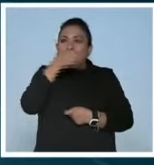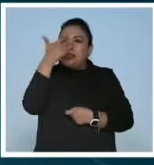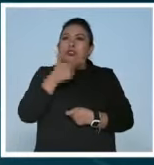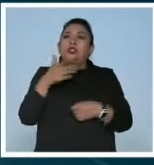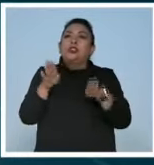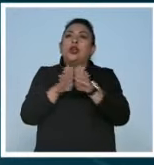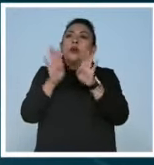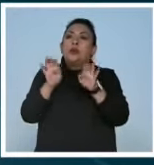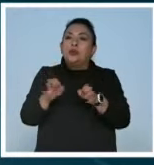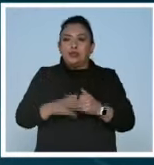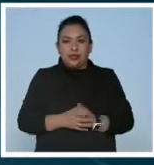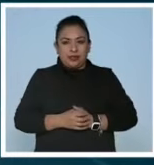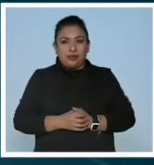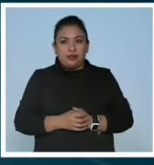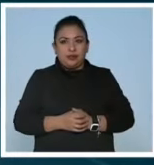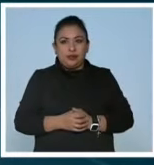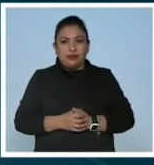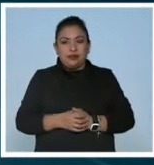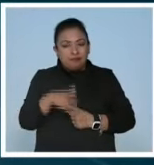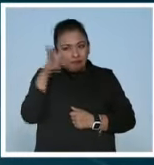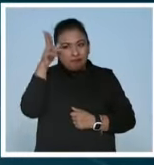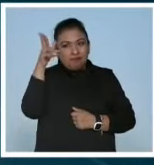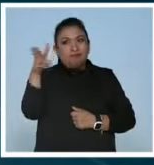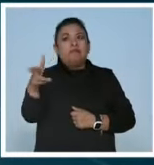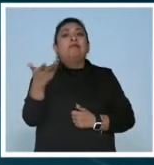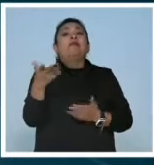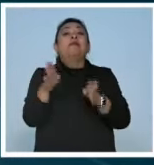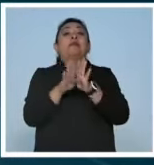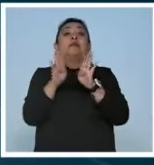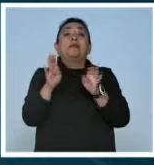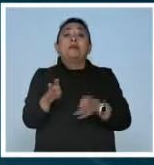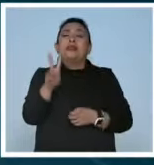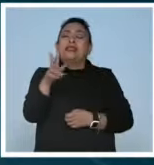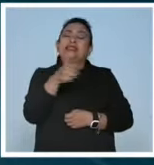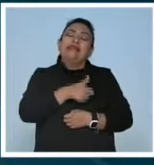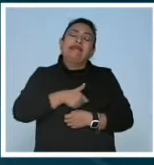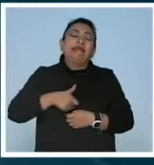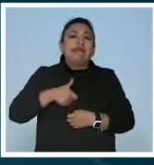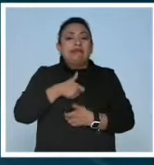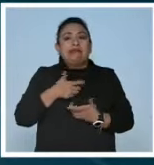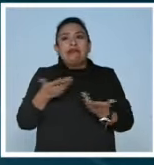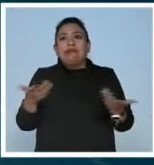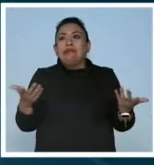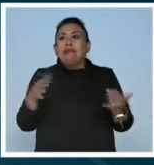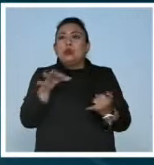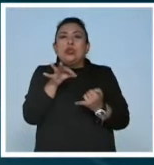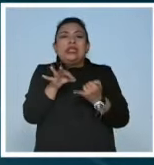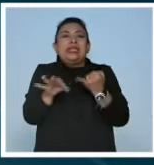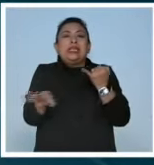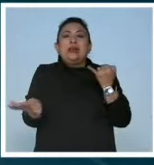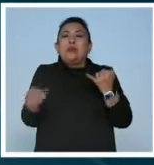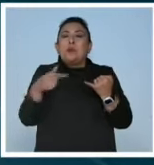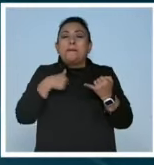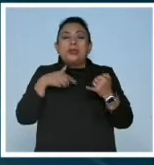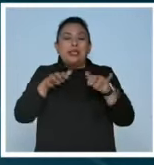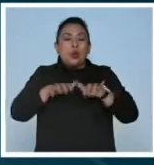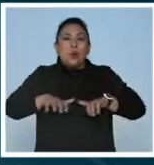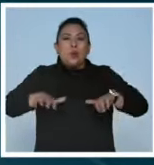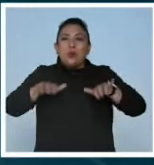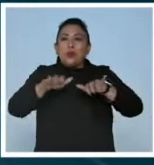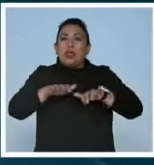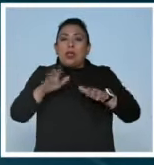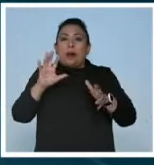¿cómo estás? ¿Qué tal? ¿Cómo te va, Laura? Lamento mucho que al último momento mi computadora